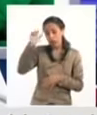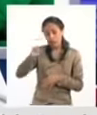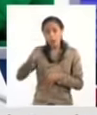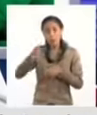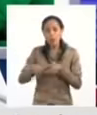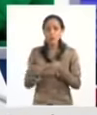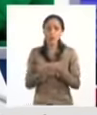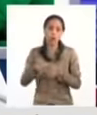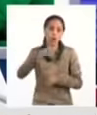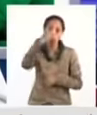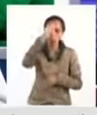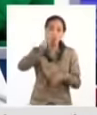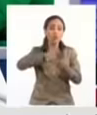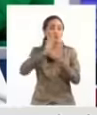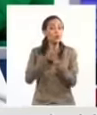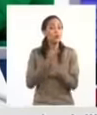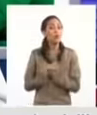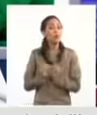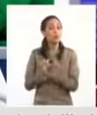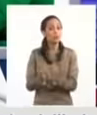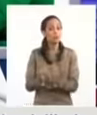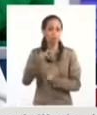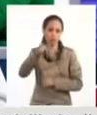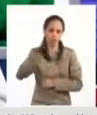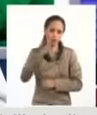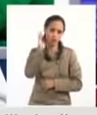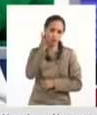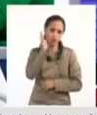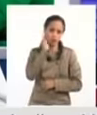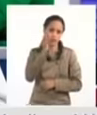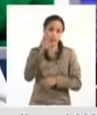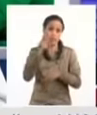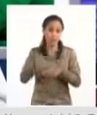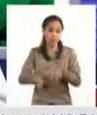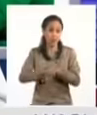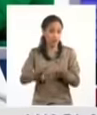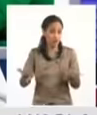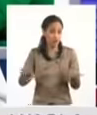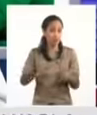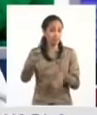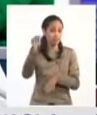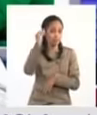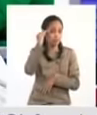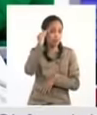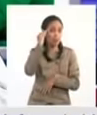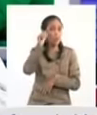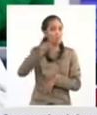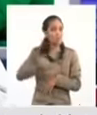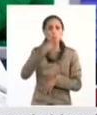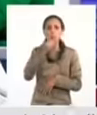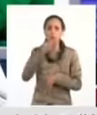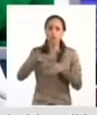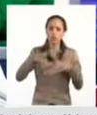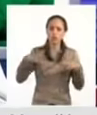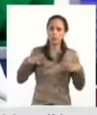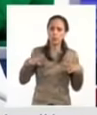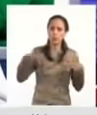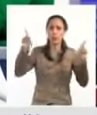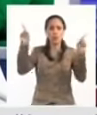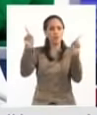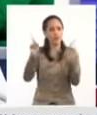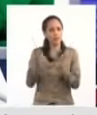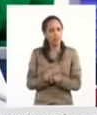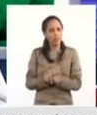que, como se sabe, pues se abrieron las posibilidades del turismo en Varadero,